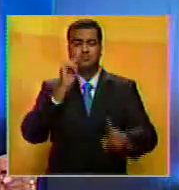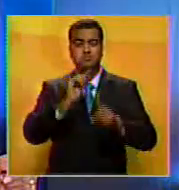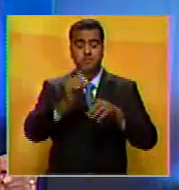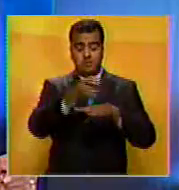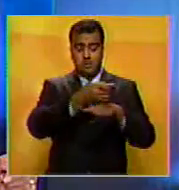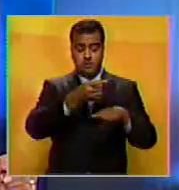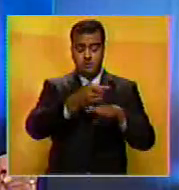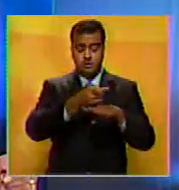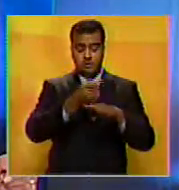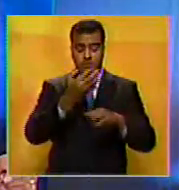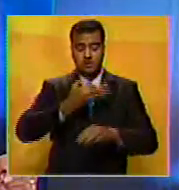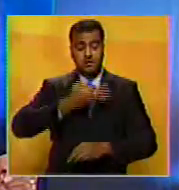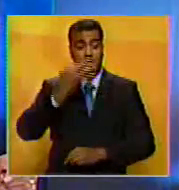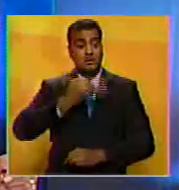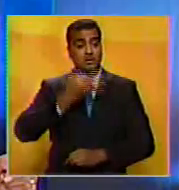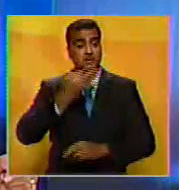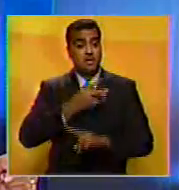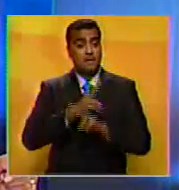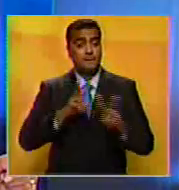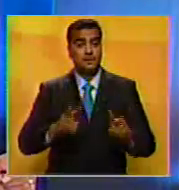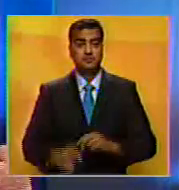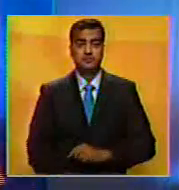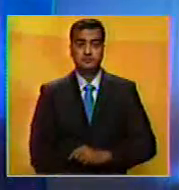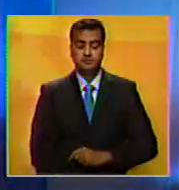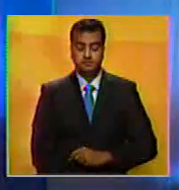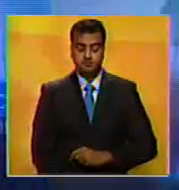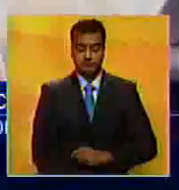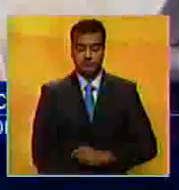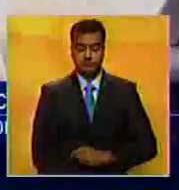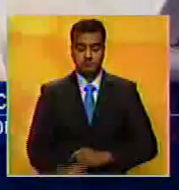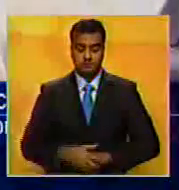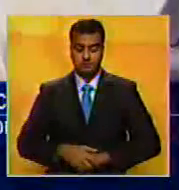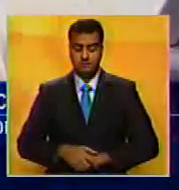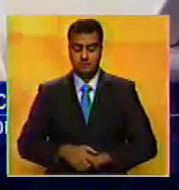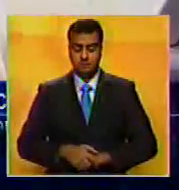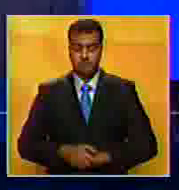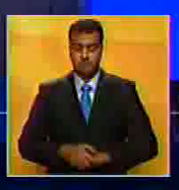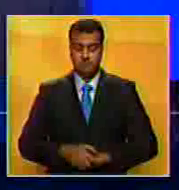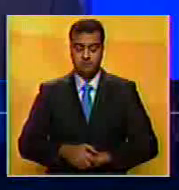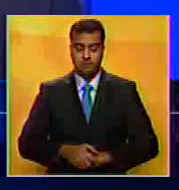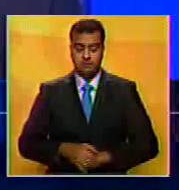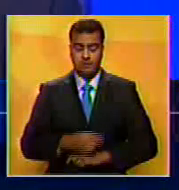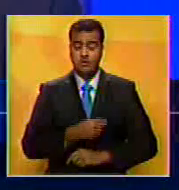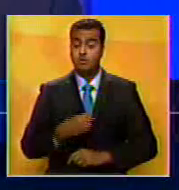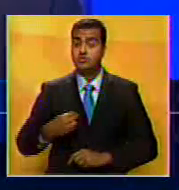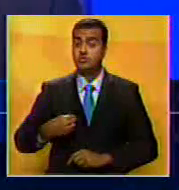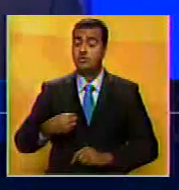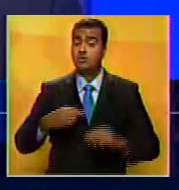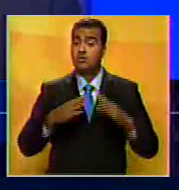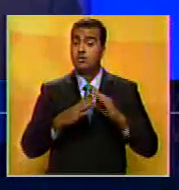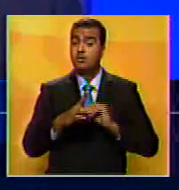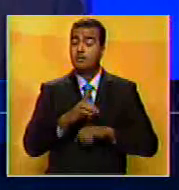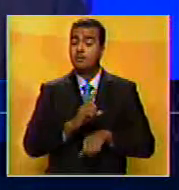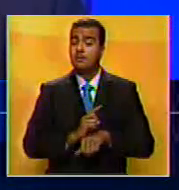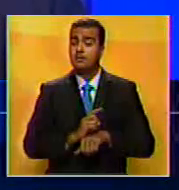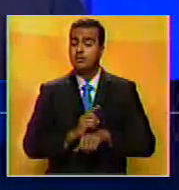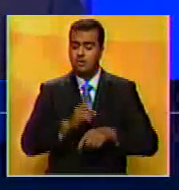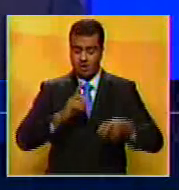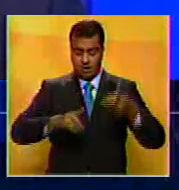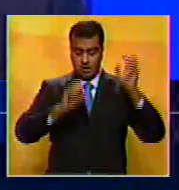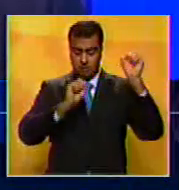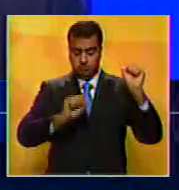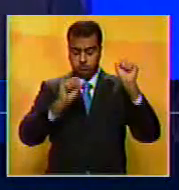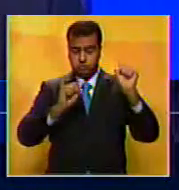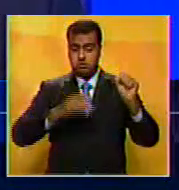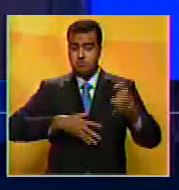gobierno es garantizar la paz en el país. Nosotros lo que aspiraríamos en todo caso es que cualquier protesta que pudiera